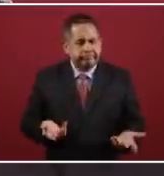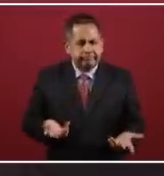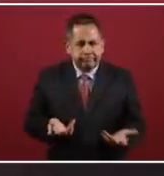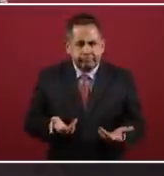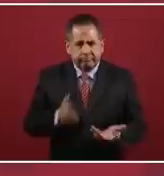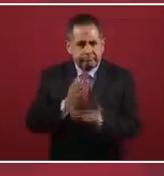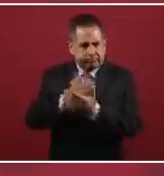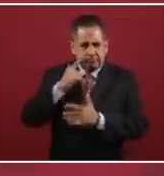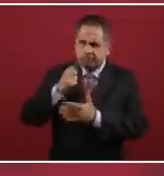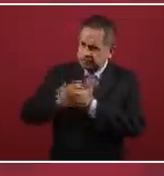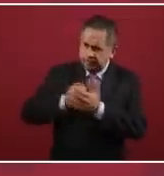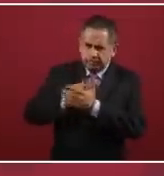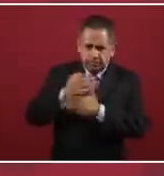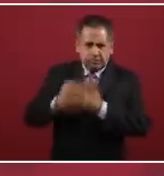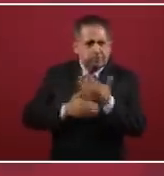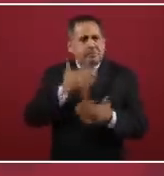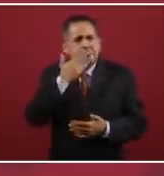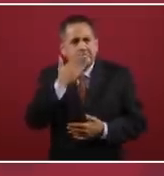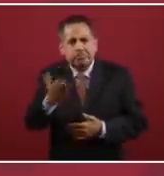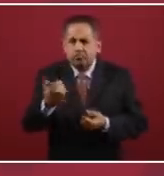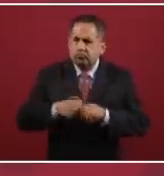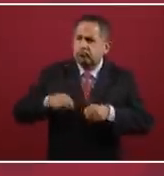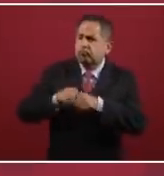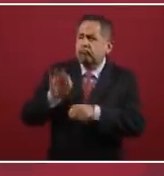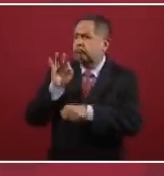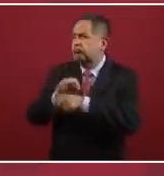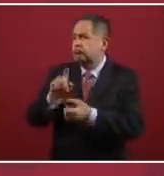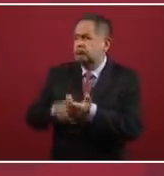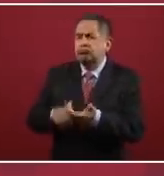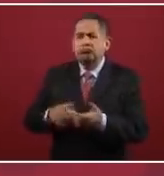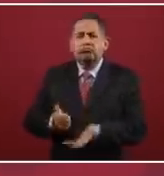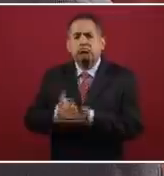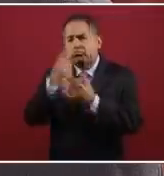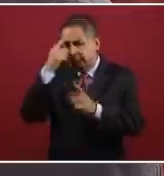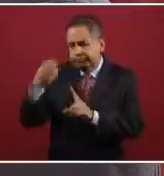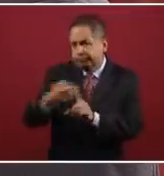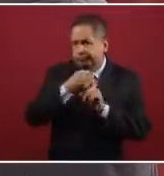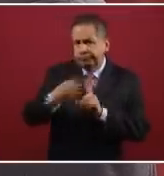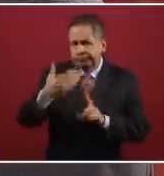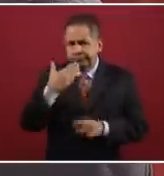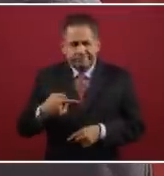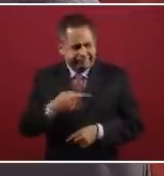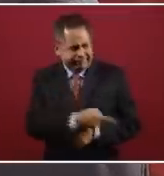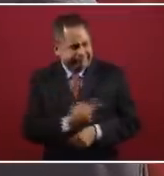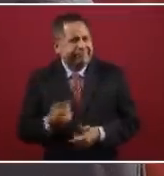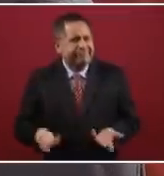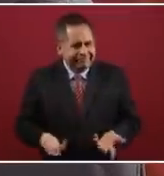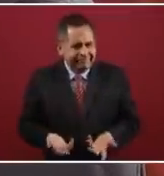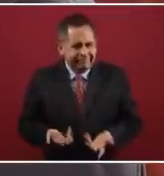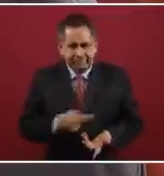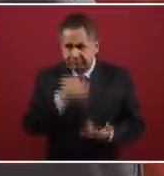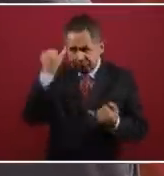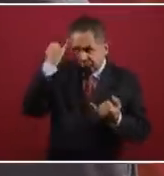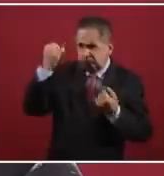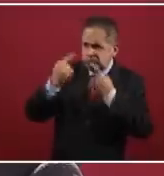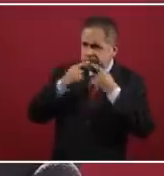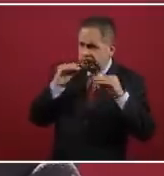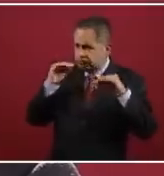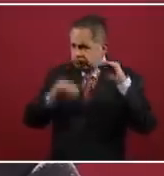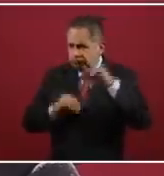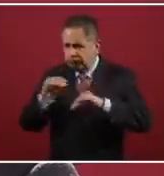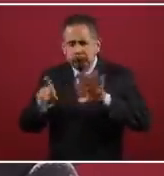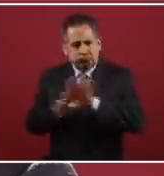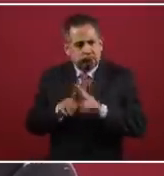a la lucha social, a la organización, a construir el poder